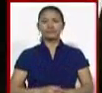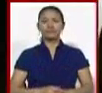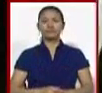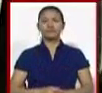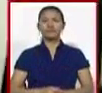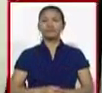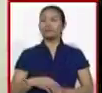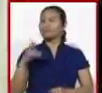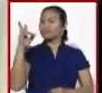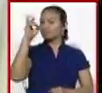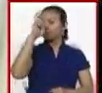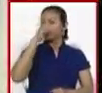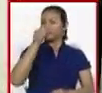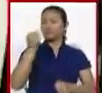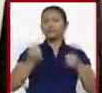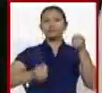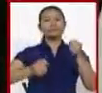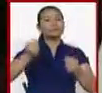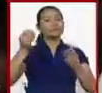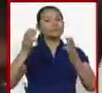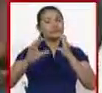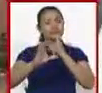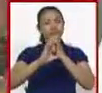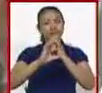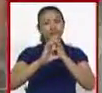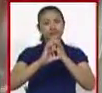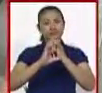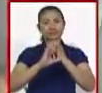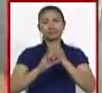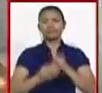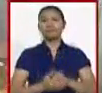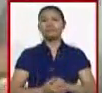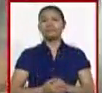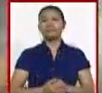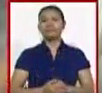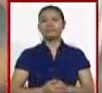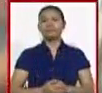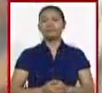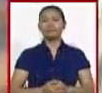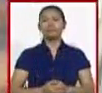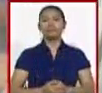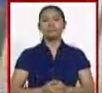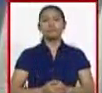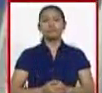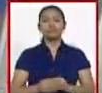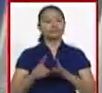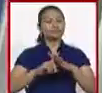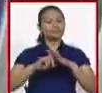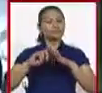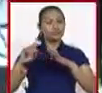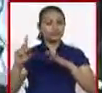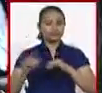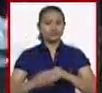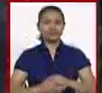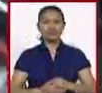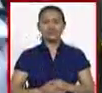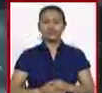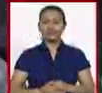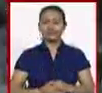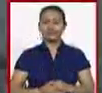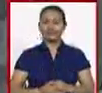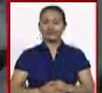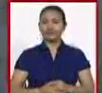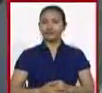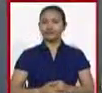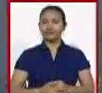Lo anecdótico de esto es que el conductor del camión con el que choca se da la fuga, ¿no?